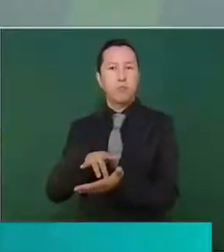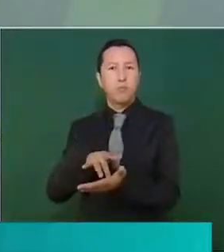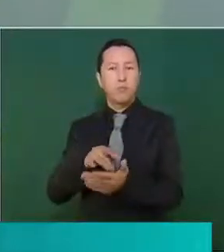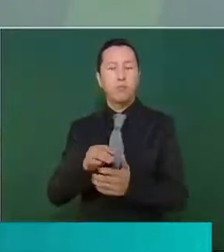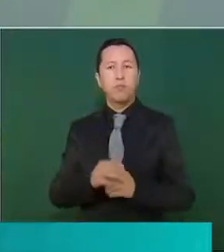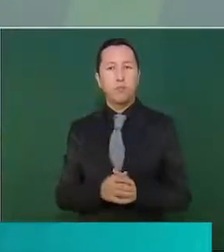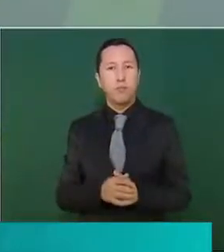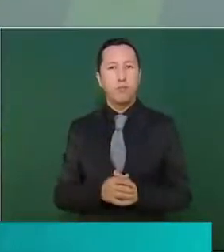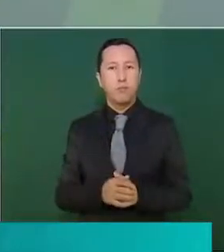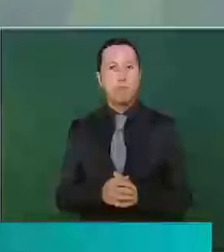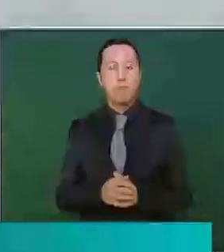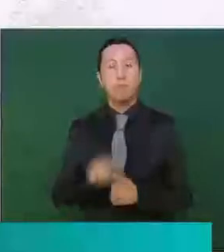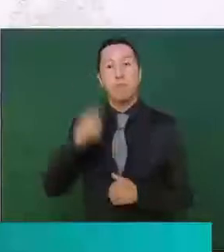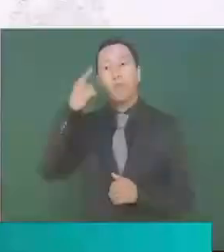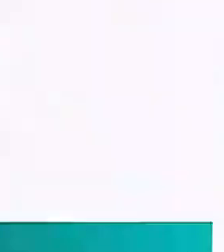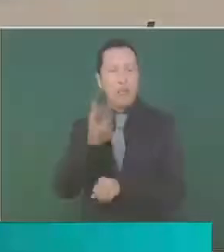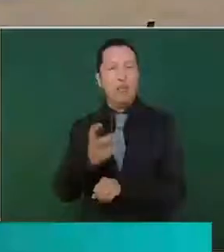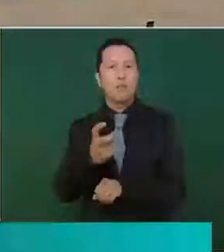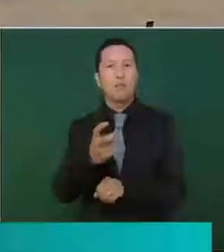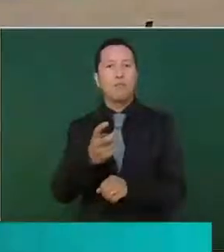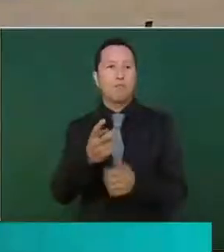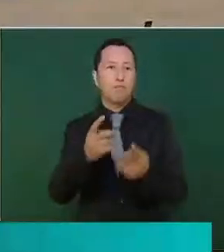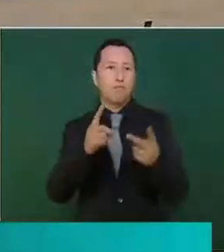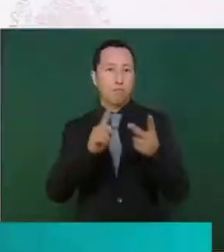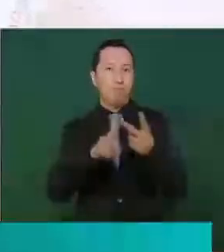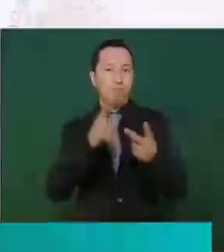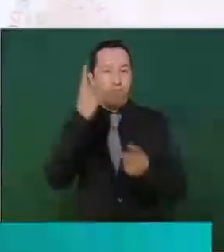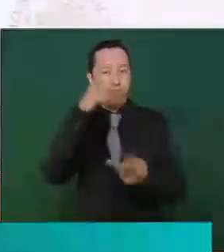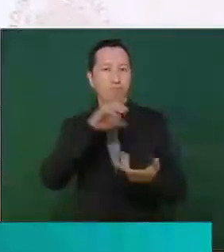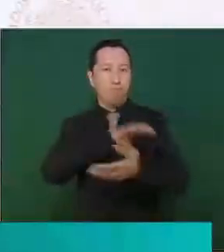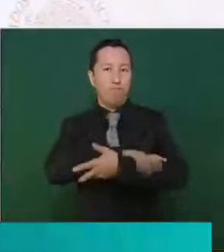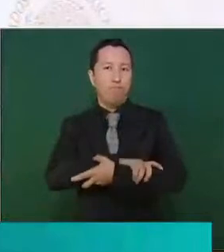gente tenga oportunidades de trabajo. Y lo tercero